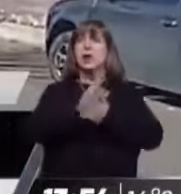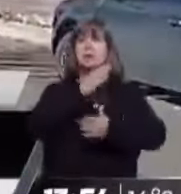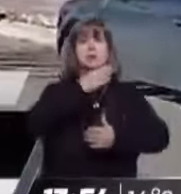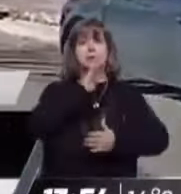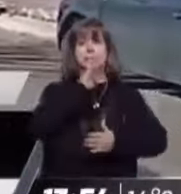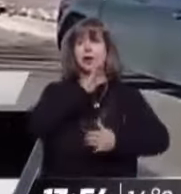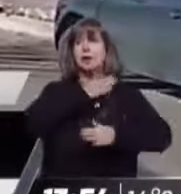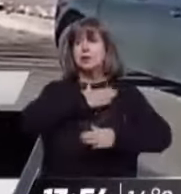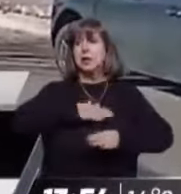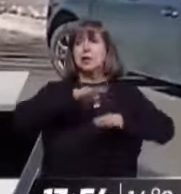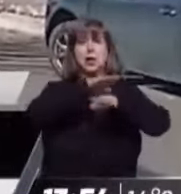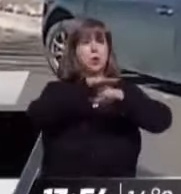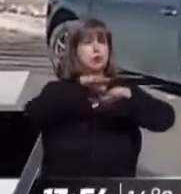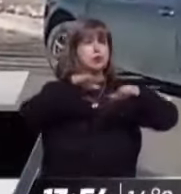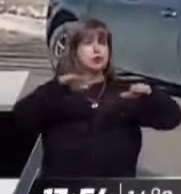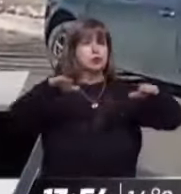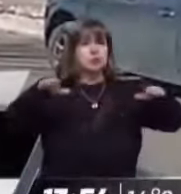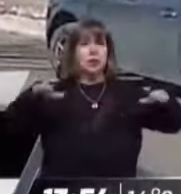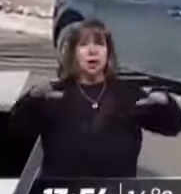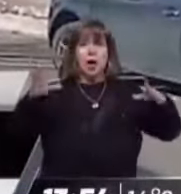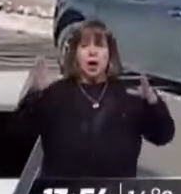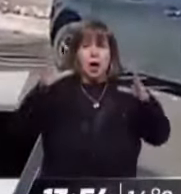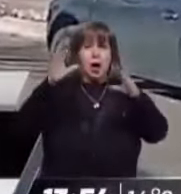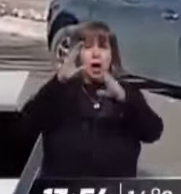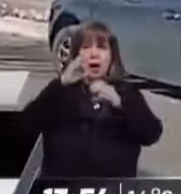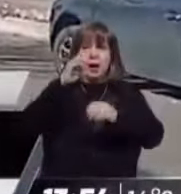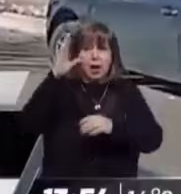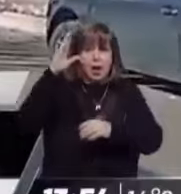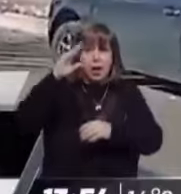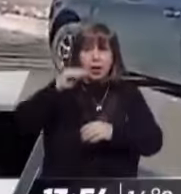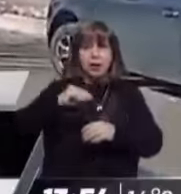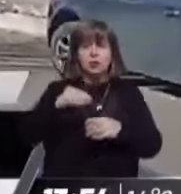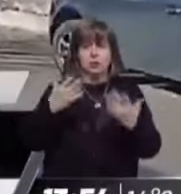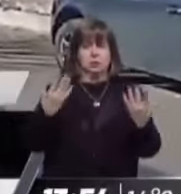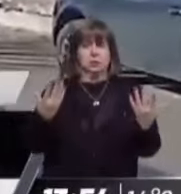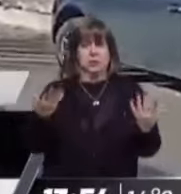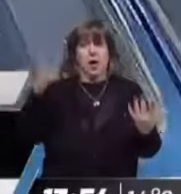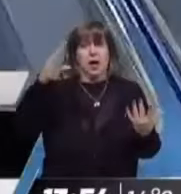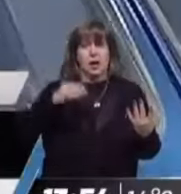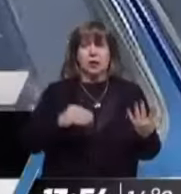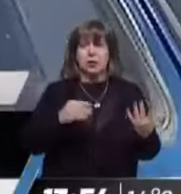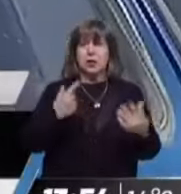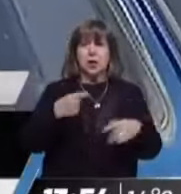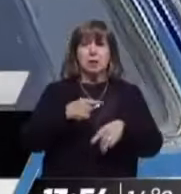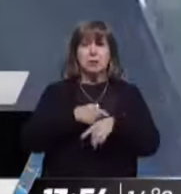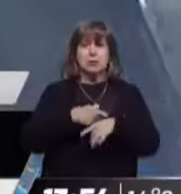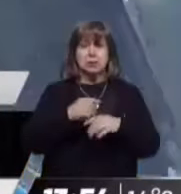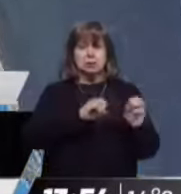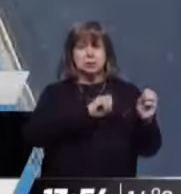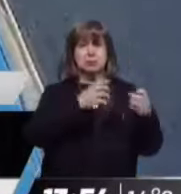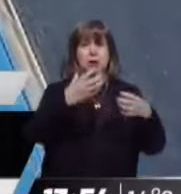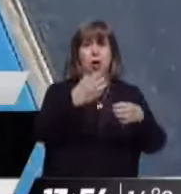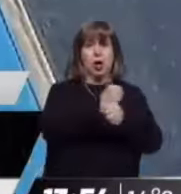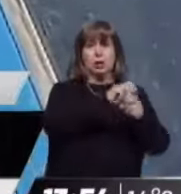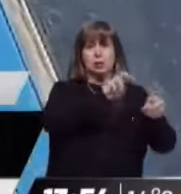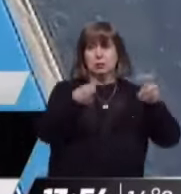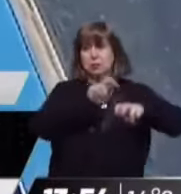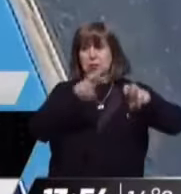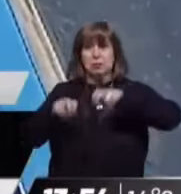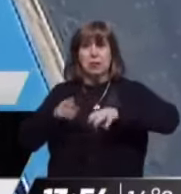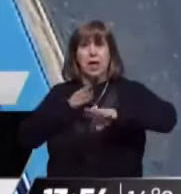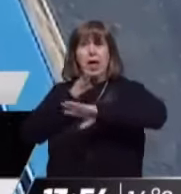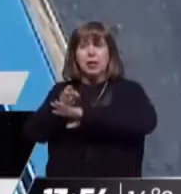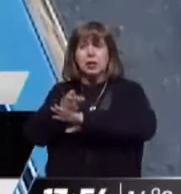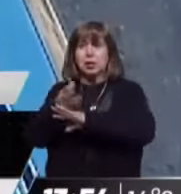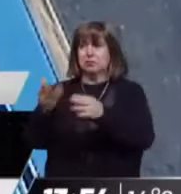toda la vida, nada más que bueno, justamente anoche nos tocó vivir un momento muy difícil de la cantidad de gente que entró al barrio a romper cosas